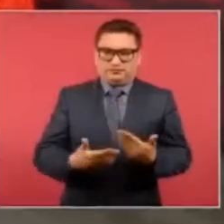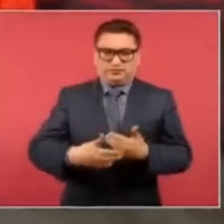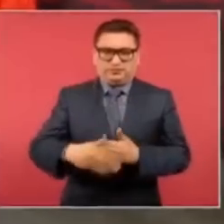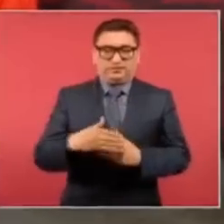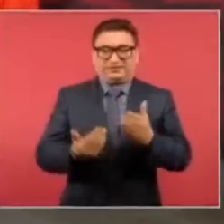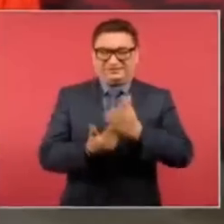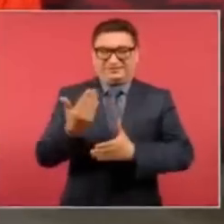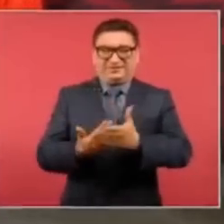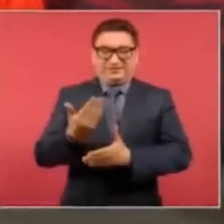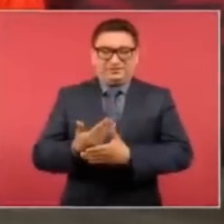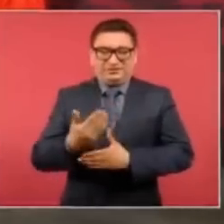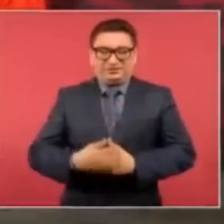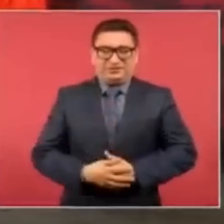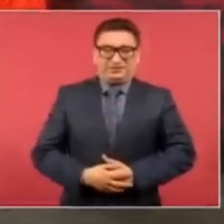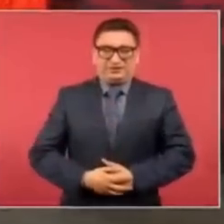mañaneras.